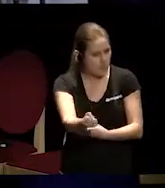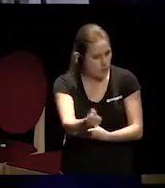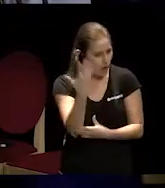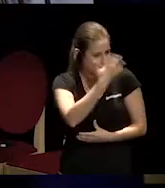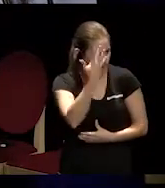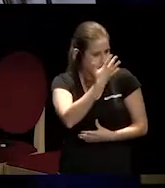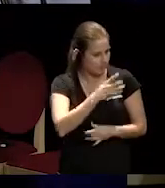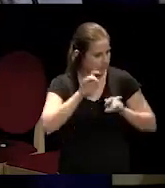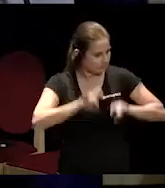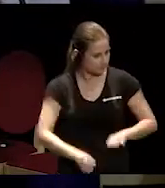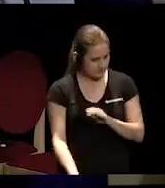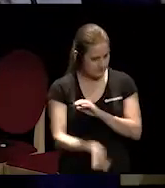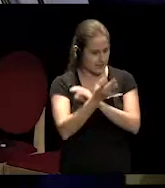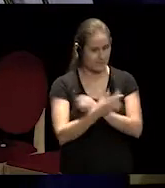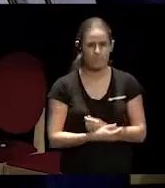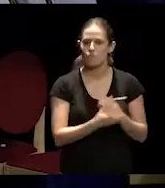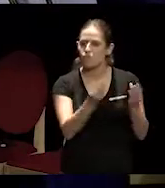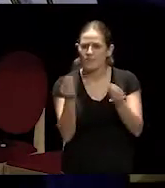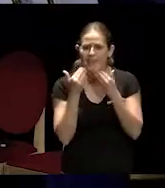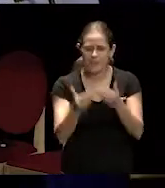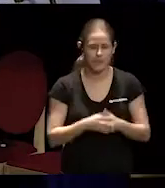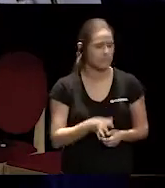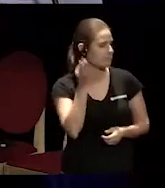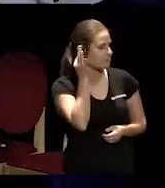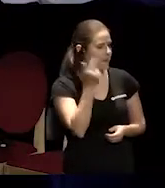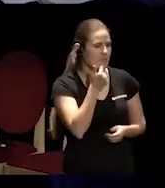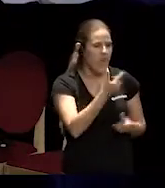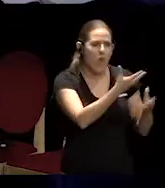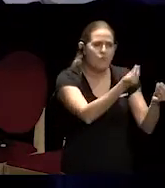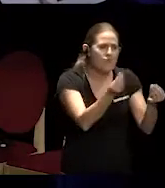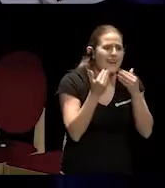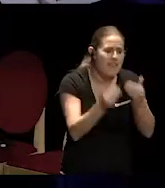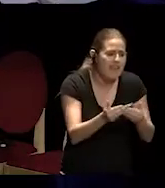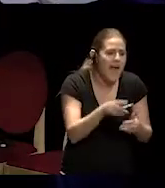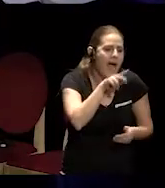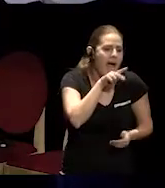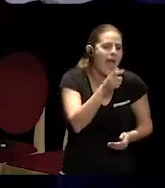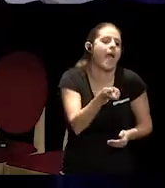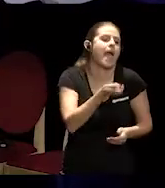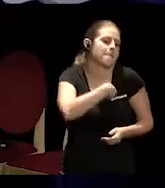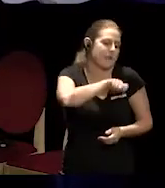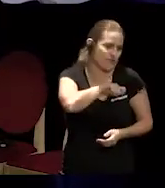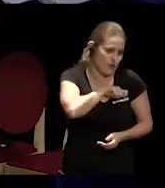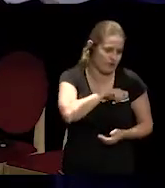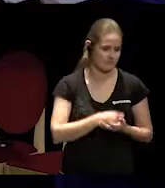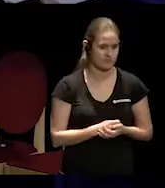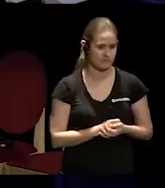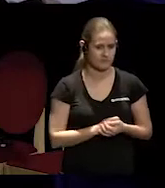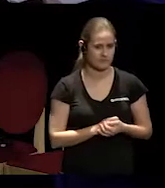por vuestra presencia. Y quiero decir en español, gracias por haberme